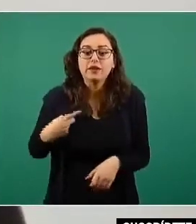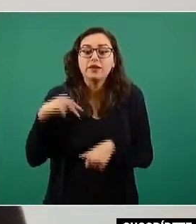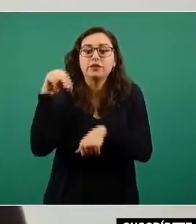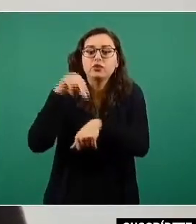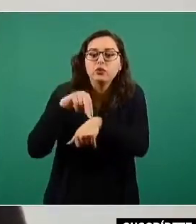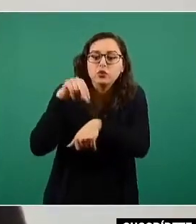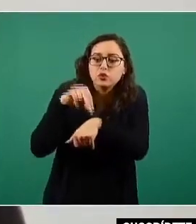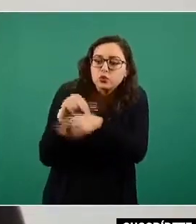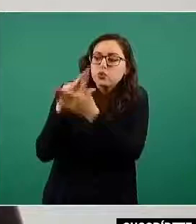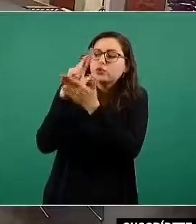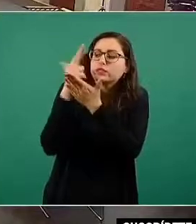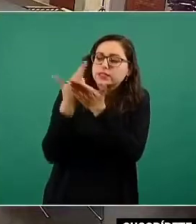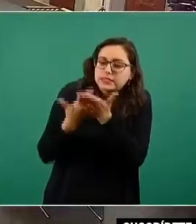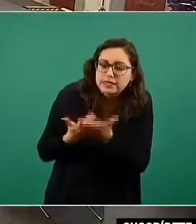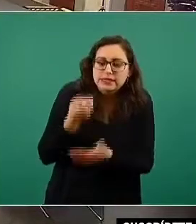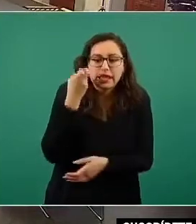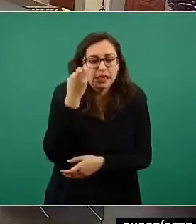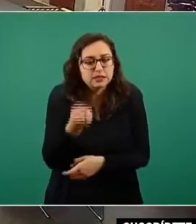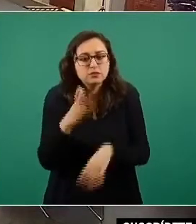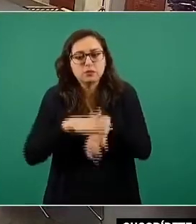que prevalecer.